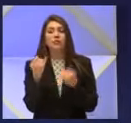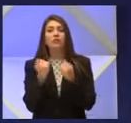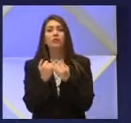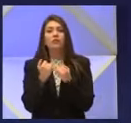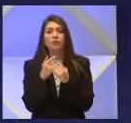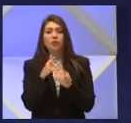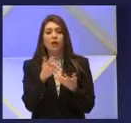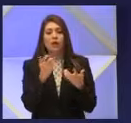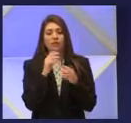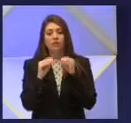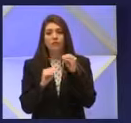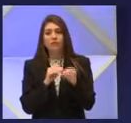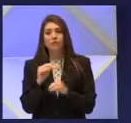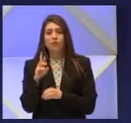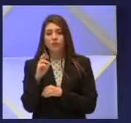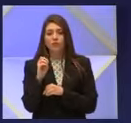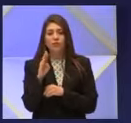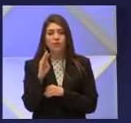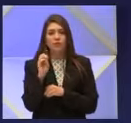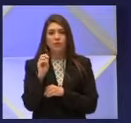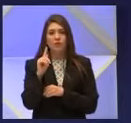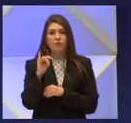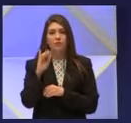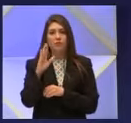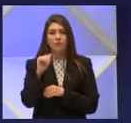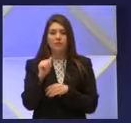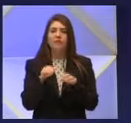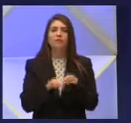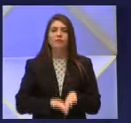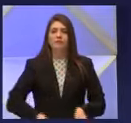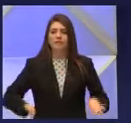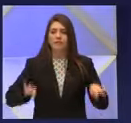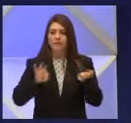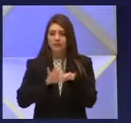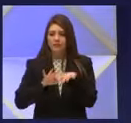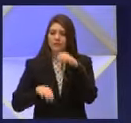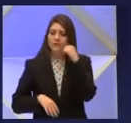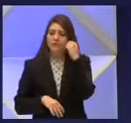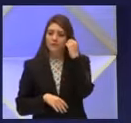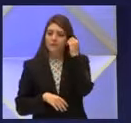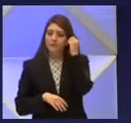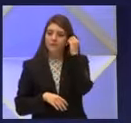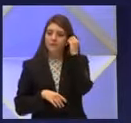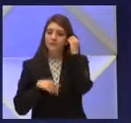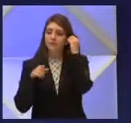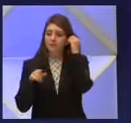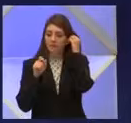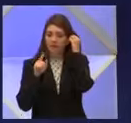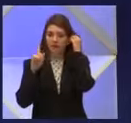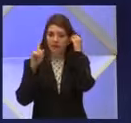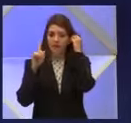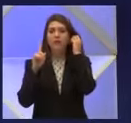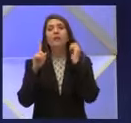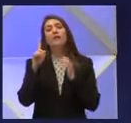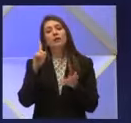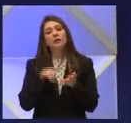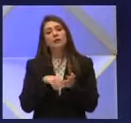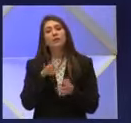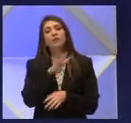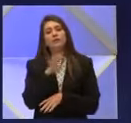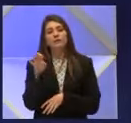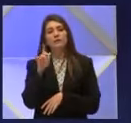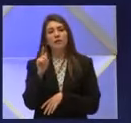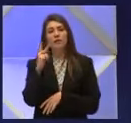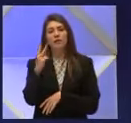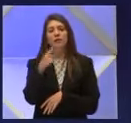fundamentales el caso es que desde 1972 ningún ser humano ha visitado la luna